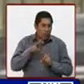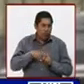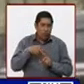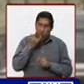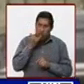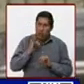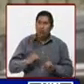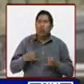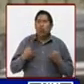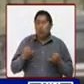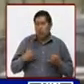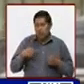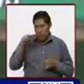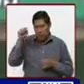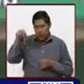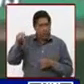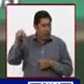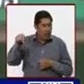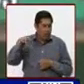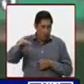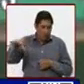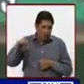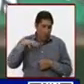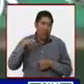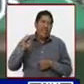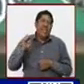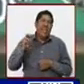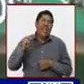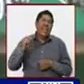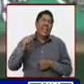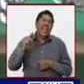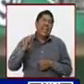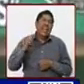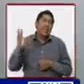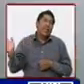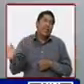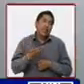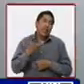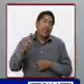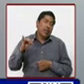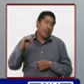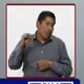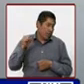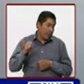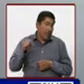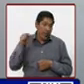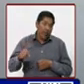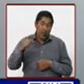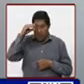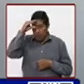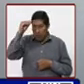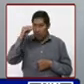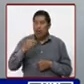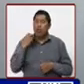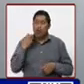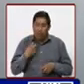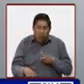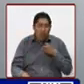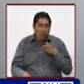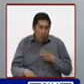a un adolescente allá de, Entre Ríos. Vemos que este sujeto tenía